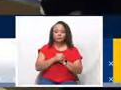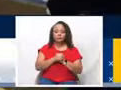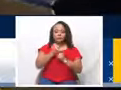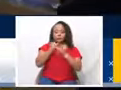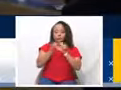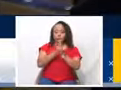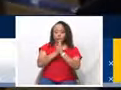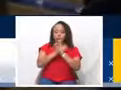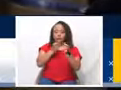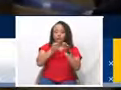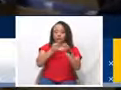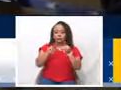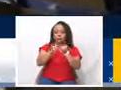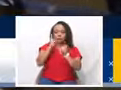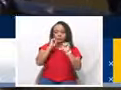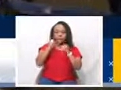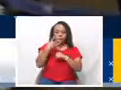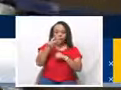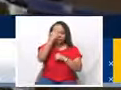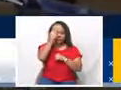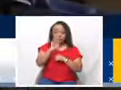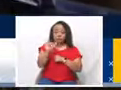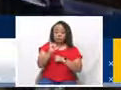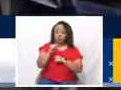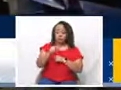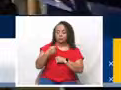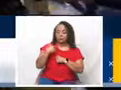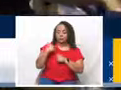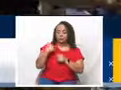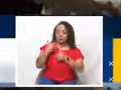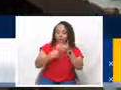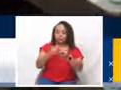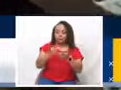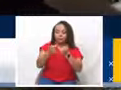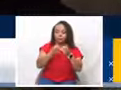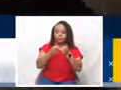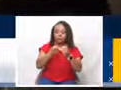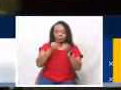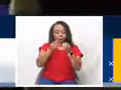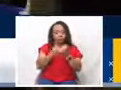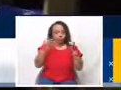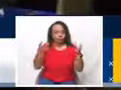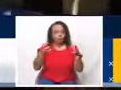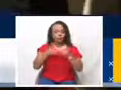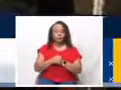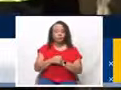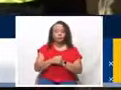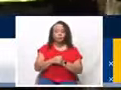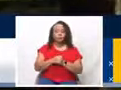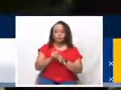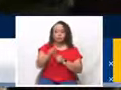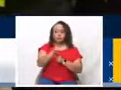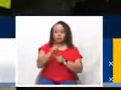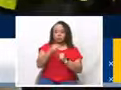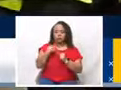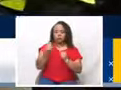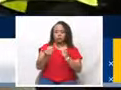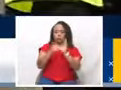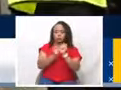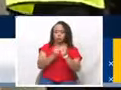solicitudes, indicaciones también para hacer la salida, porque también esto lleva un proceso logística muy grande. Compañeros, vuelvo con